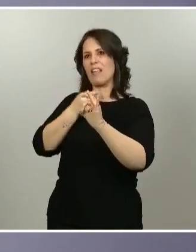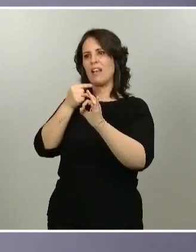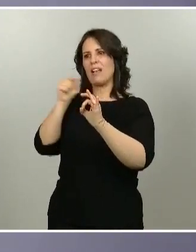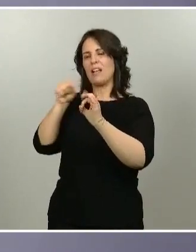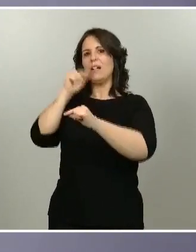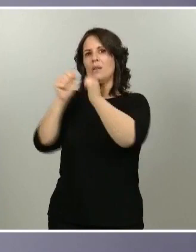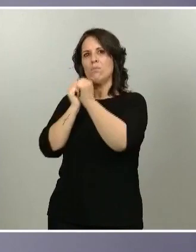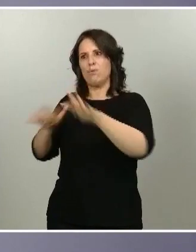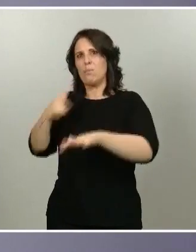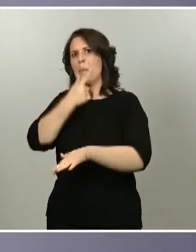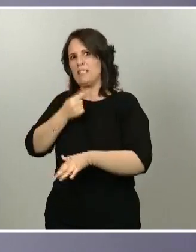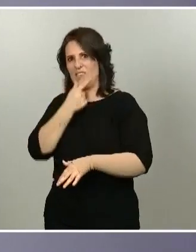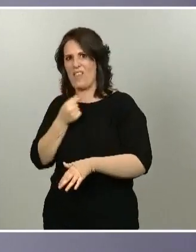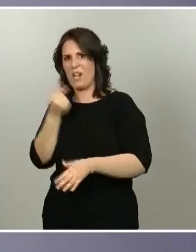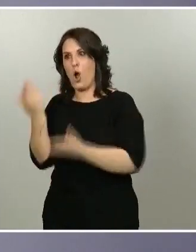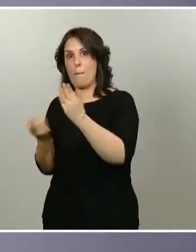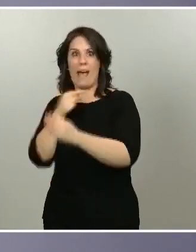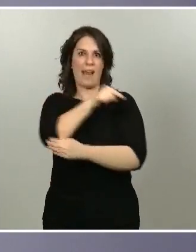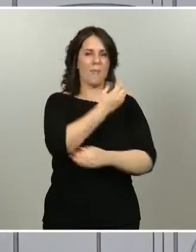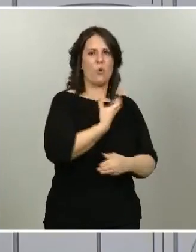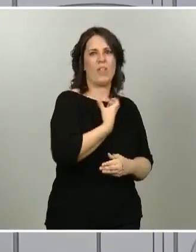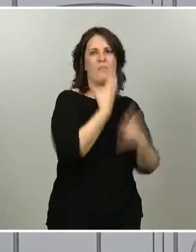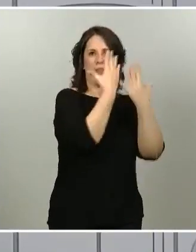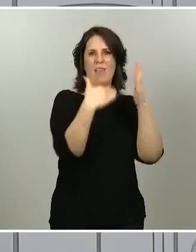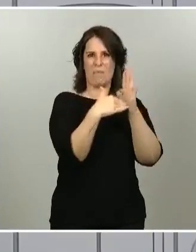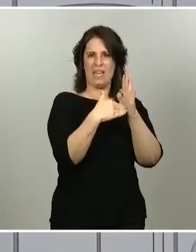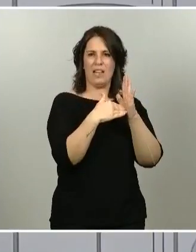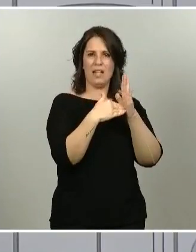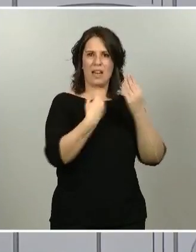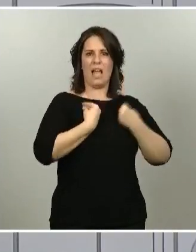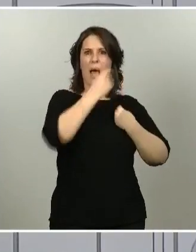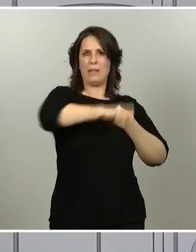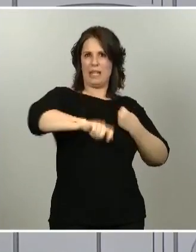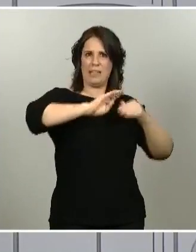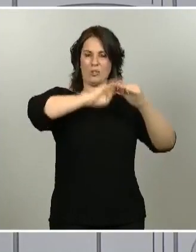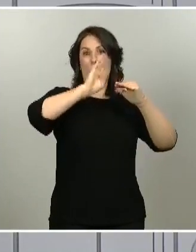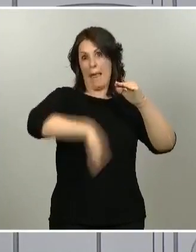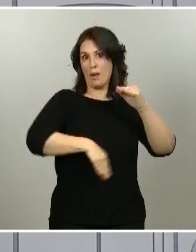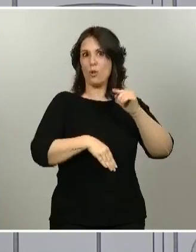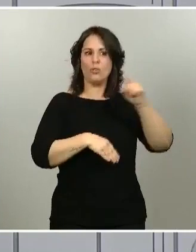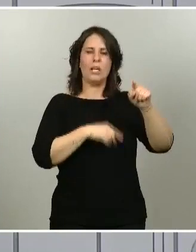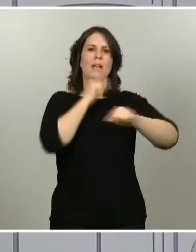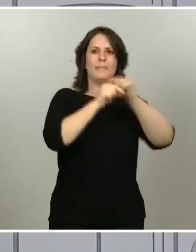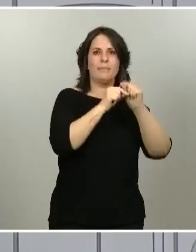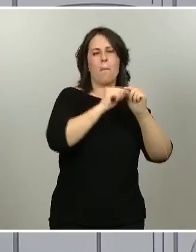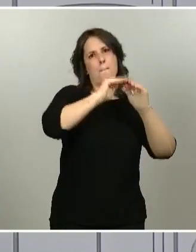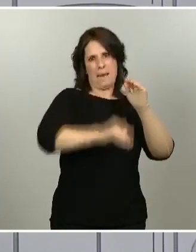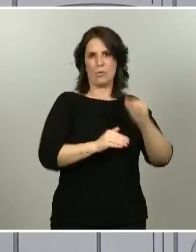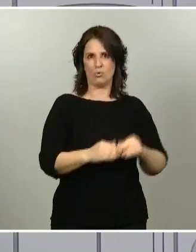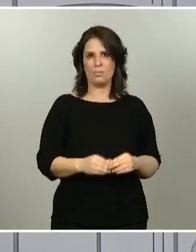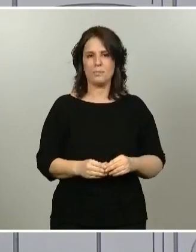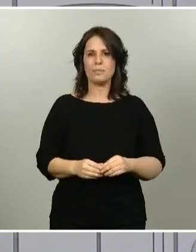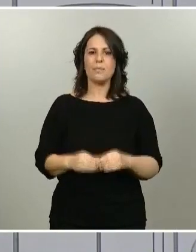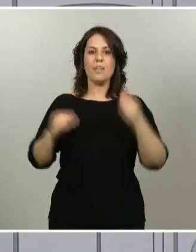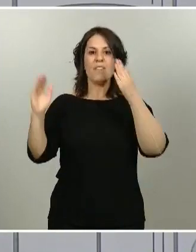con los municipios de 10.000 habitantes o menos. En la fase en la que estamos ahora mismo de la epidemia, la mayor parte de